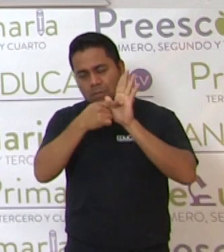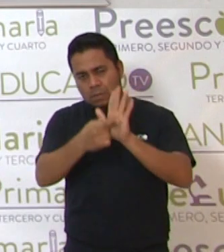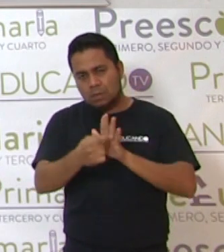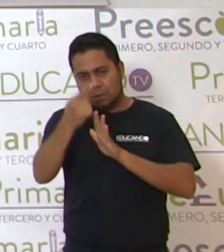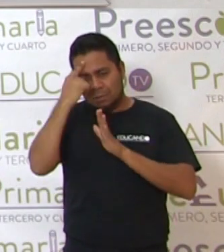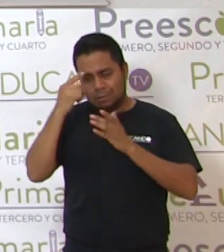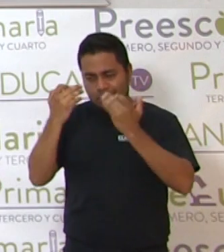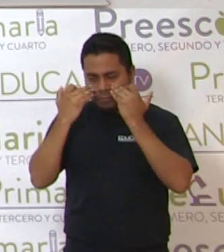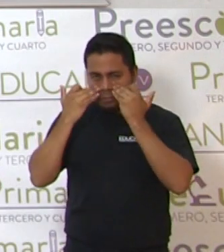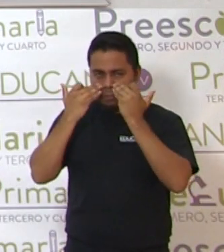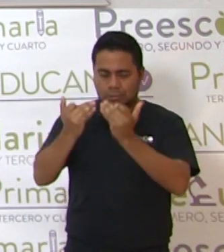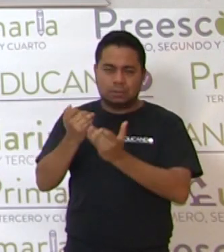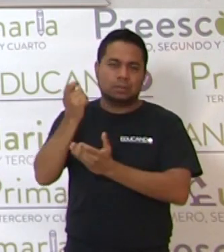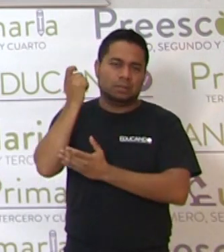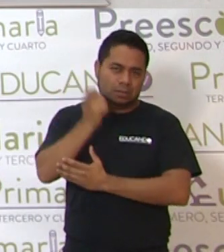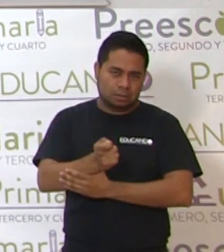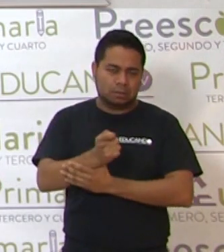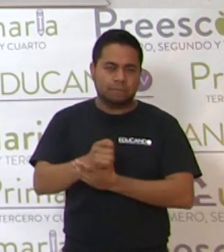de